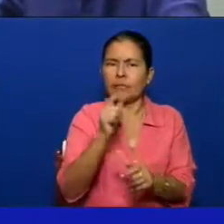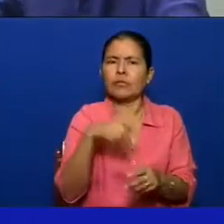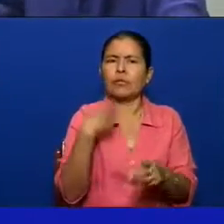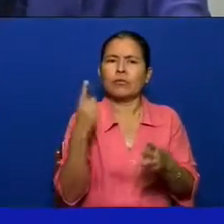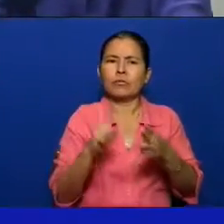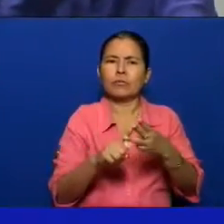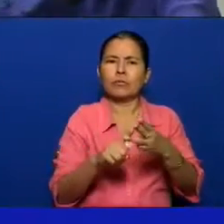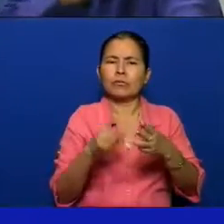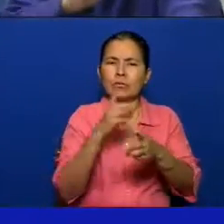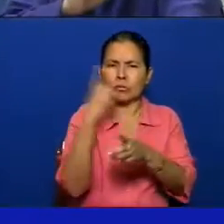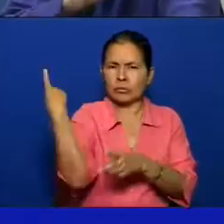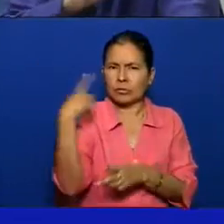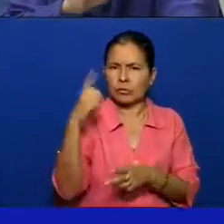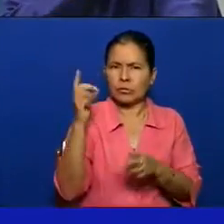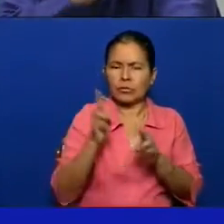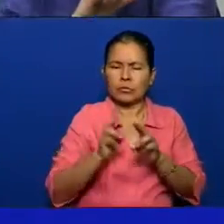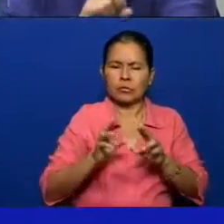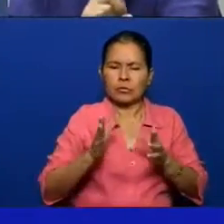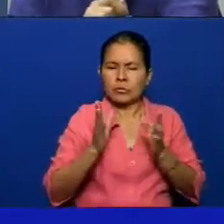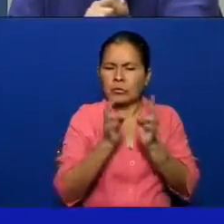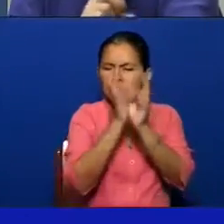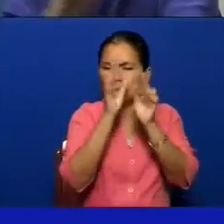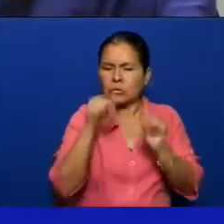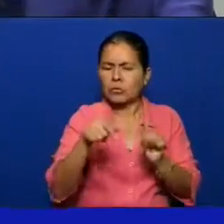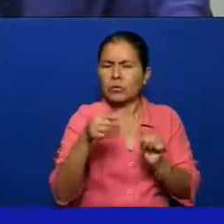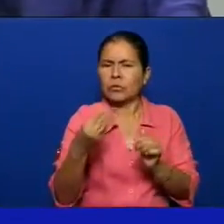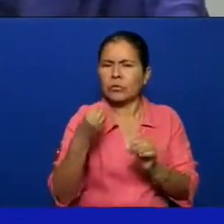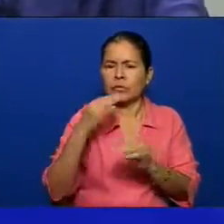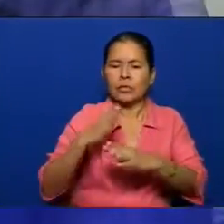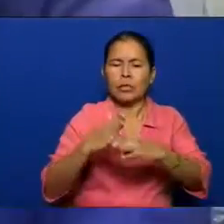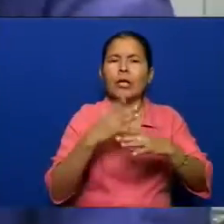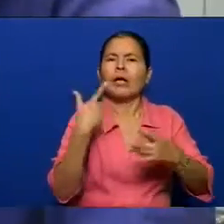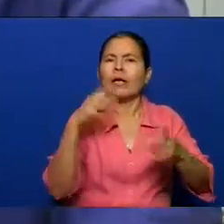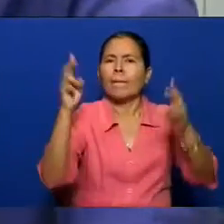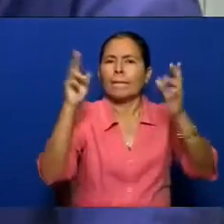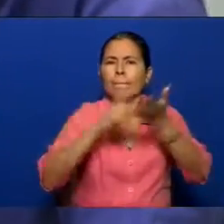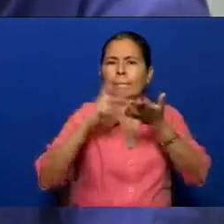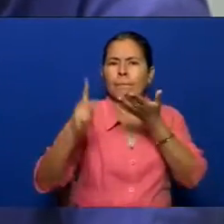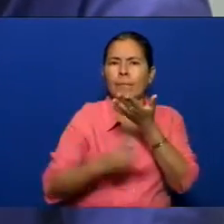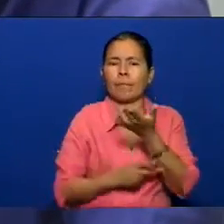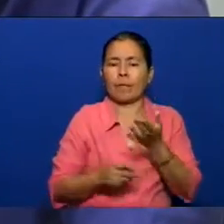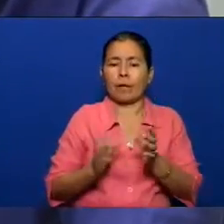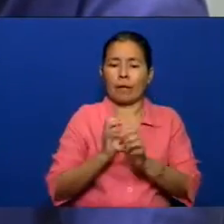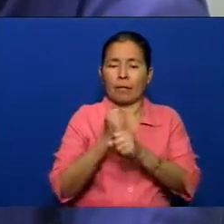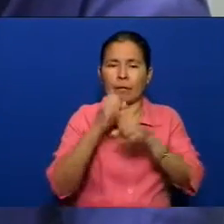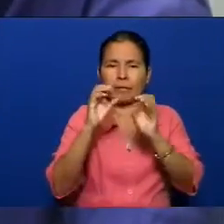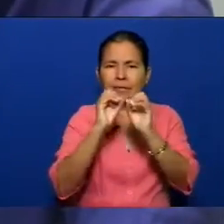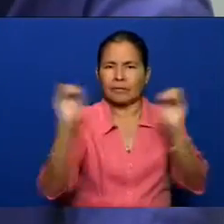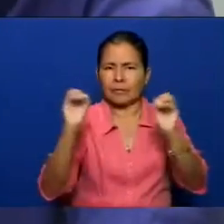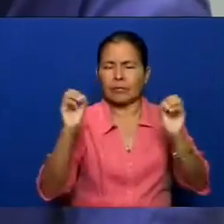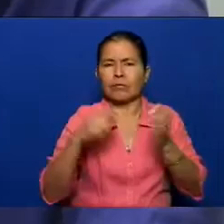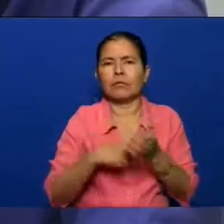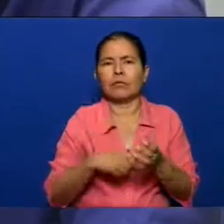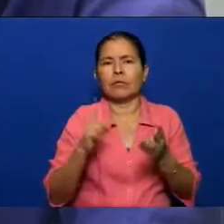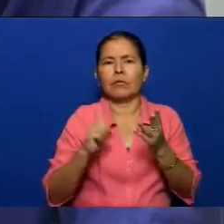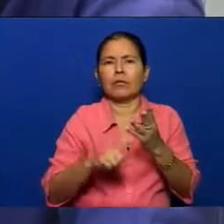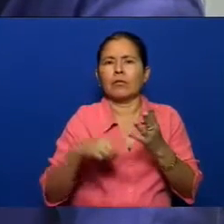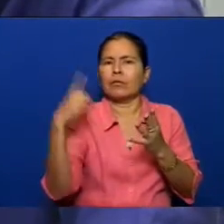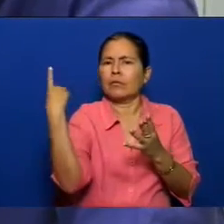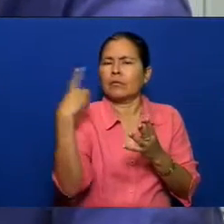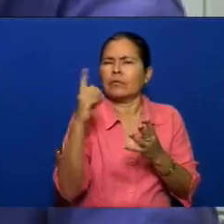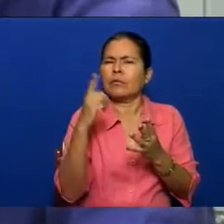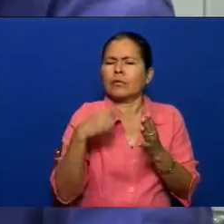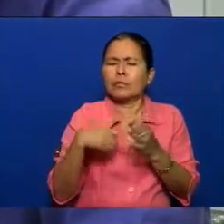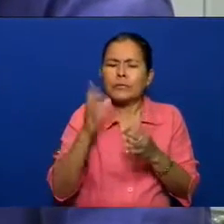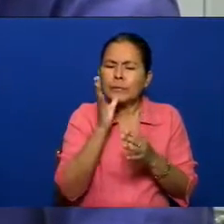y nutricional, tenemos el programa Hambre Cero. El derecho que tienen los niños y las niñas a